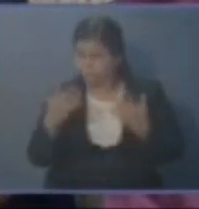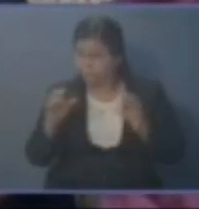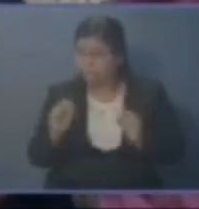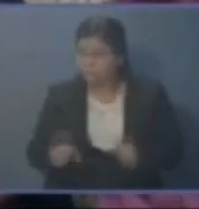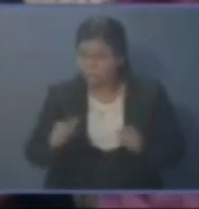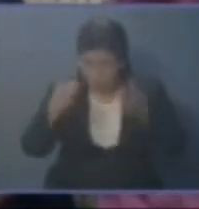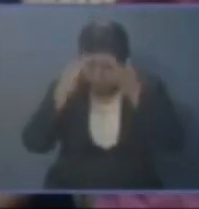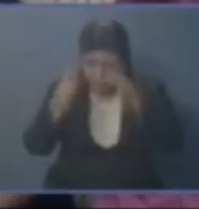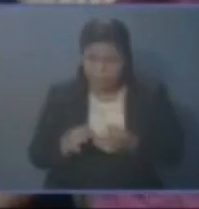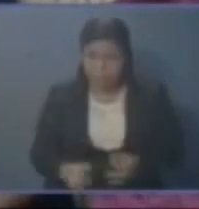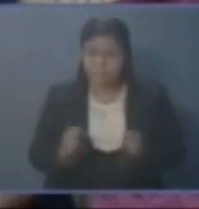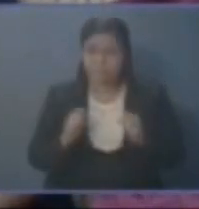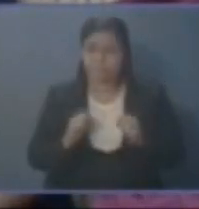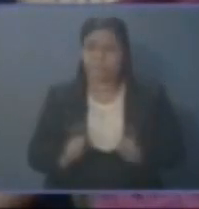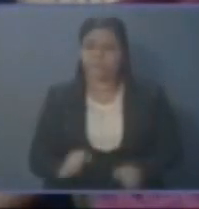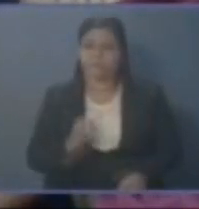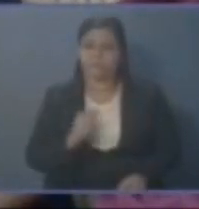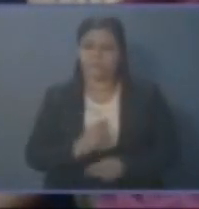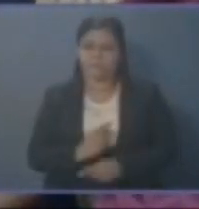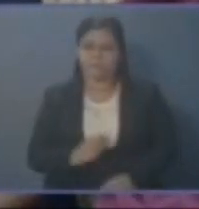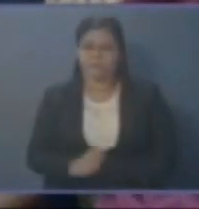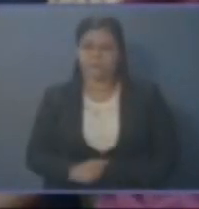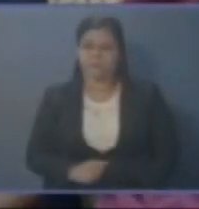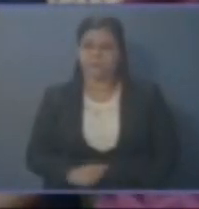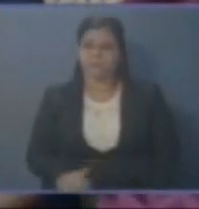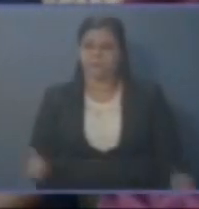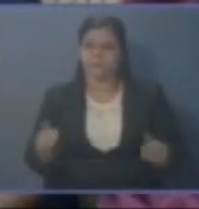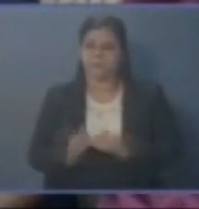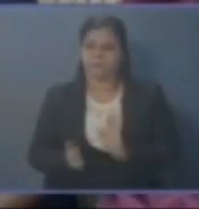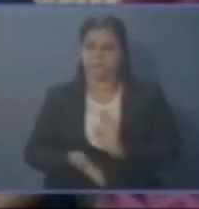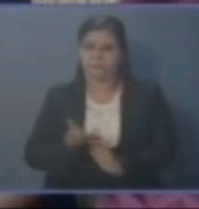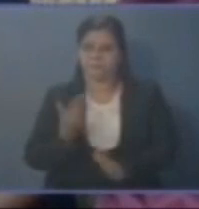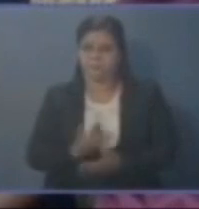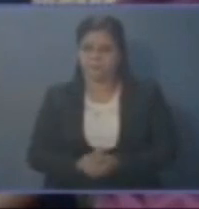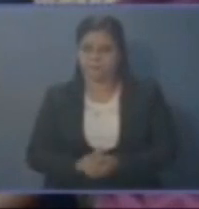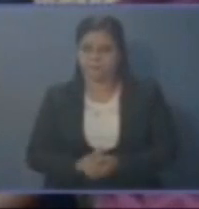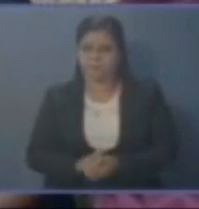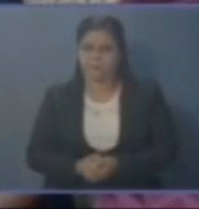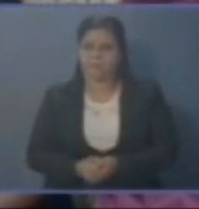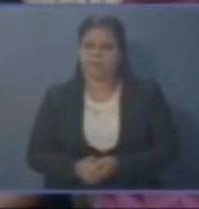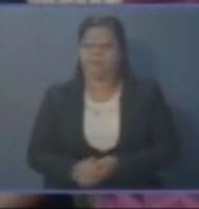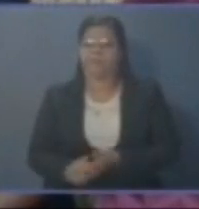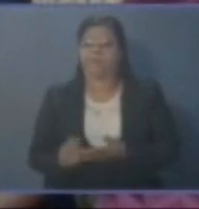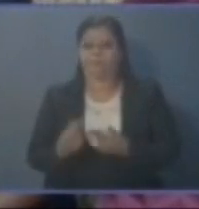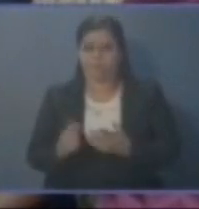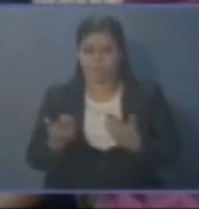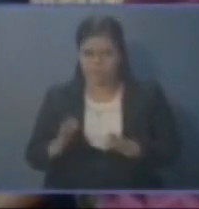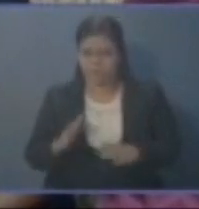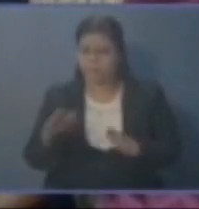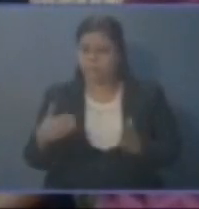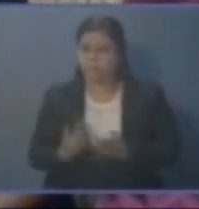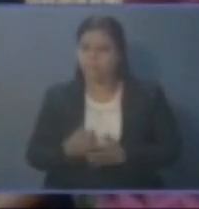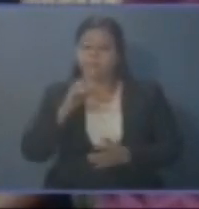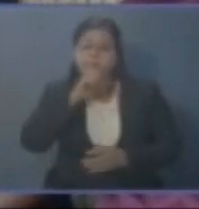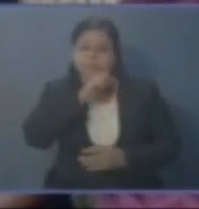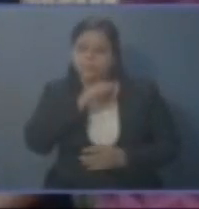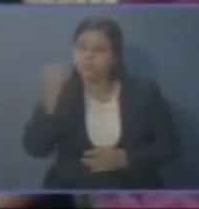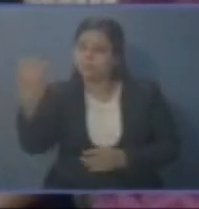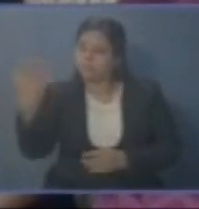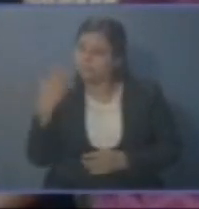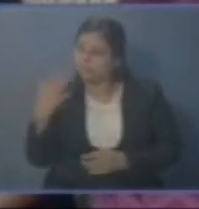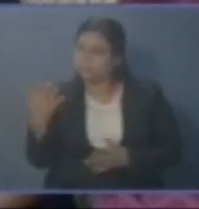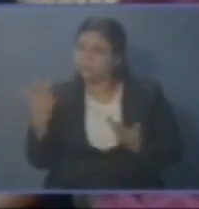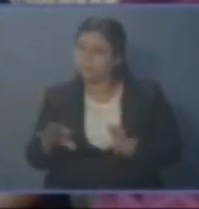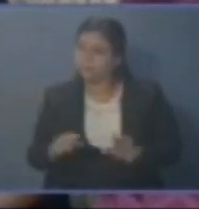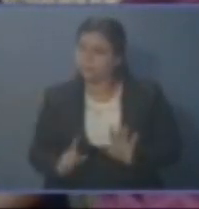las decisiones del caso, porque mire, incluso las normas que escribimos en marzo ya están desactualizadas. Ayer los taiwaneses nos decían que ellos van en